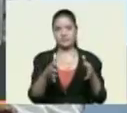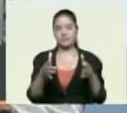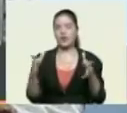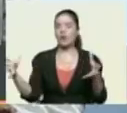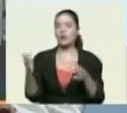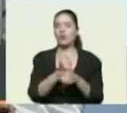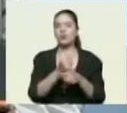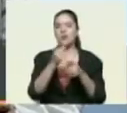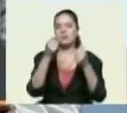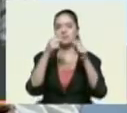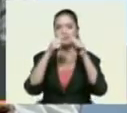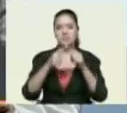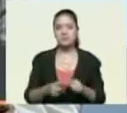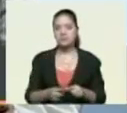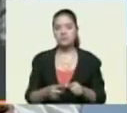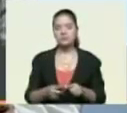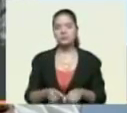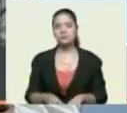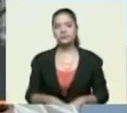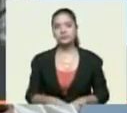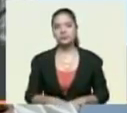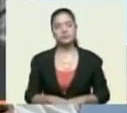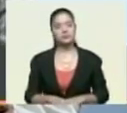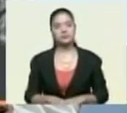incautada asciende a casi